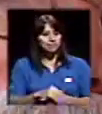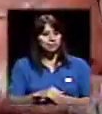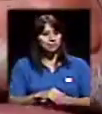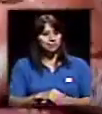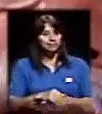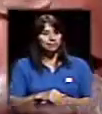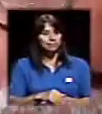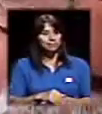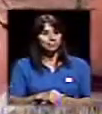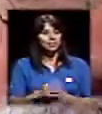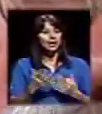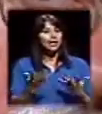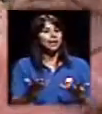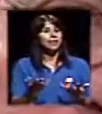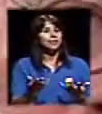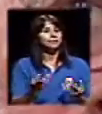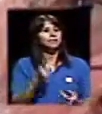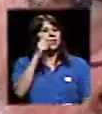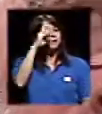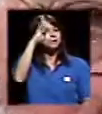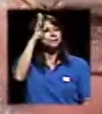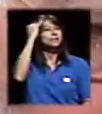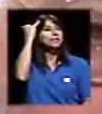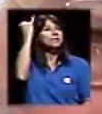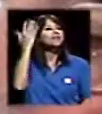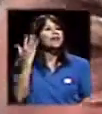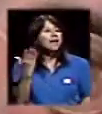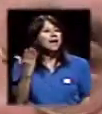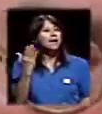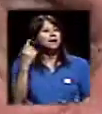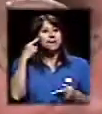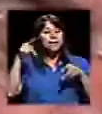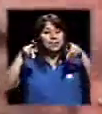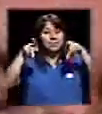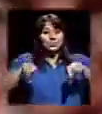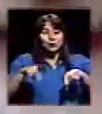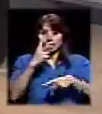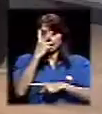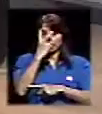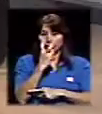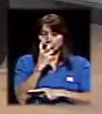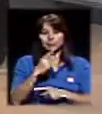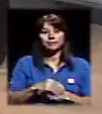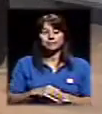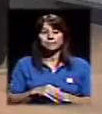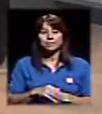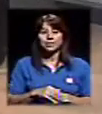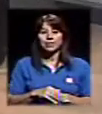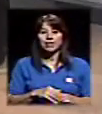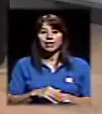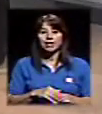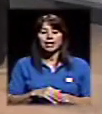Esta idea es para los no videntes. El